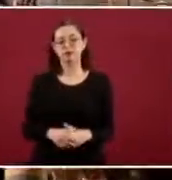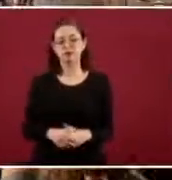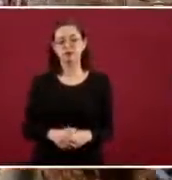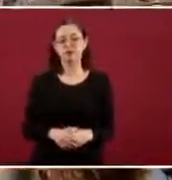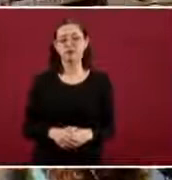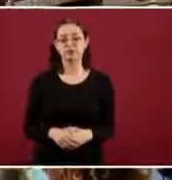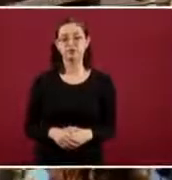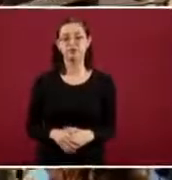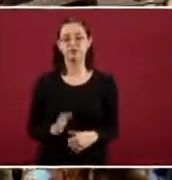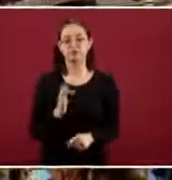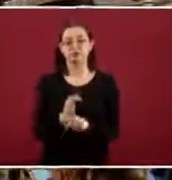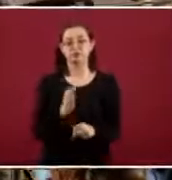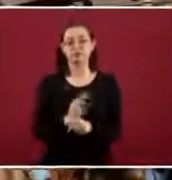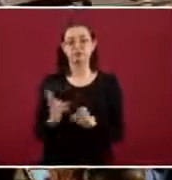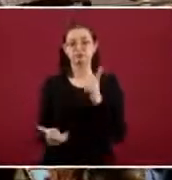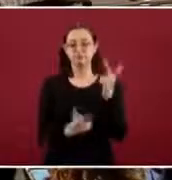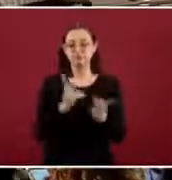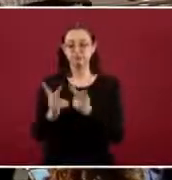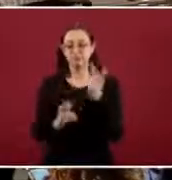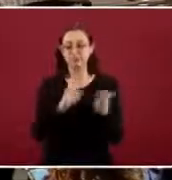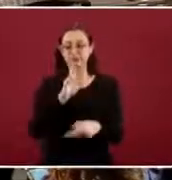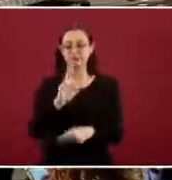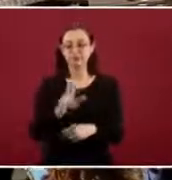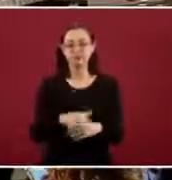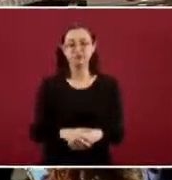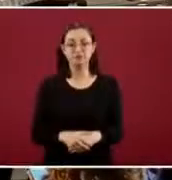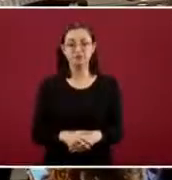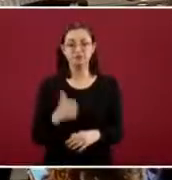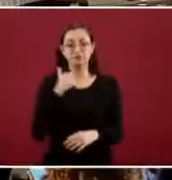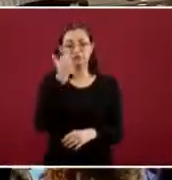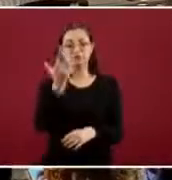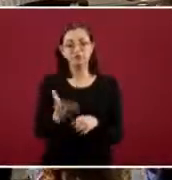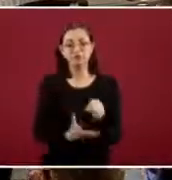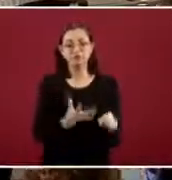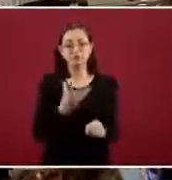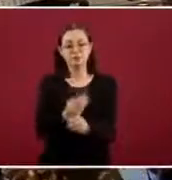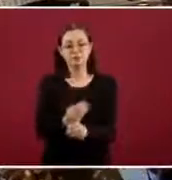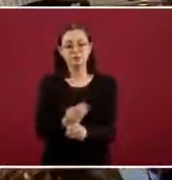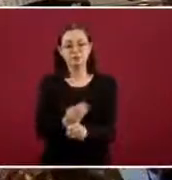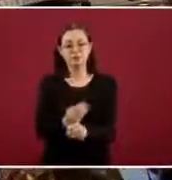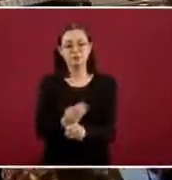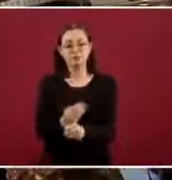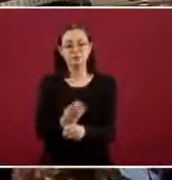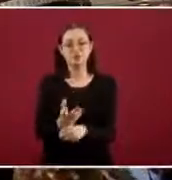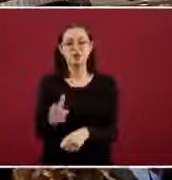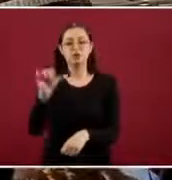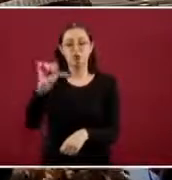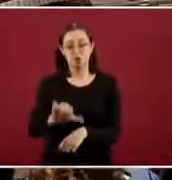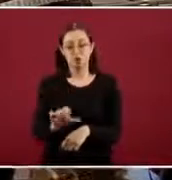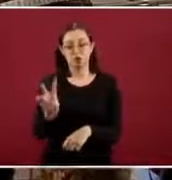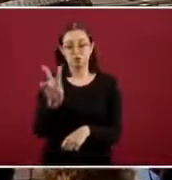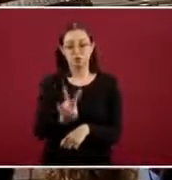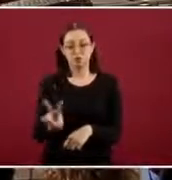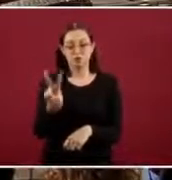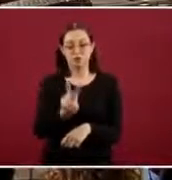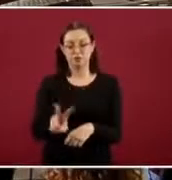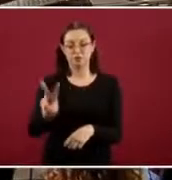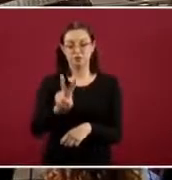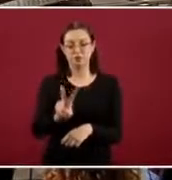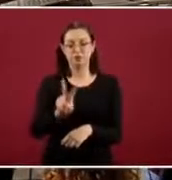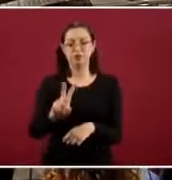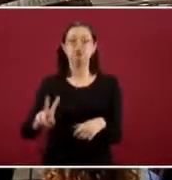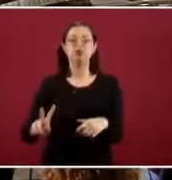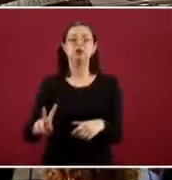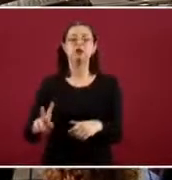a preguntas y respuestas. Quisiera solamente, considerando que hoy es viernes,